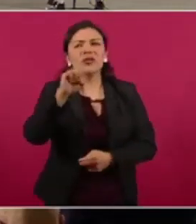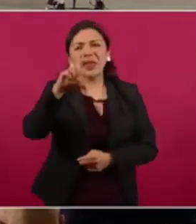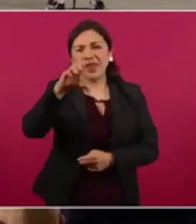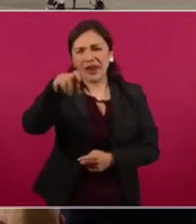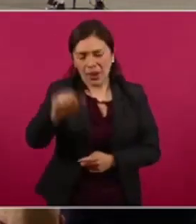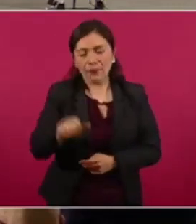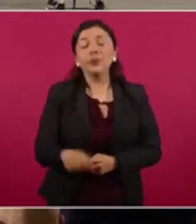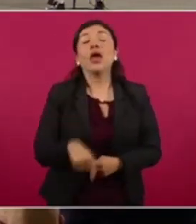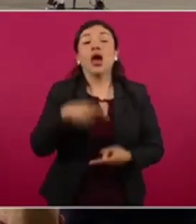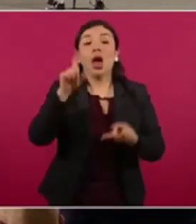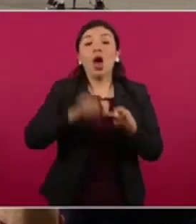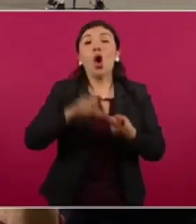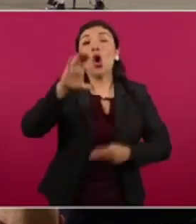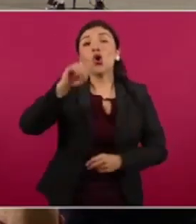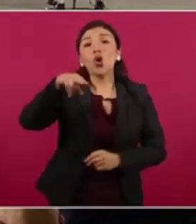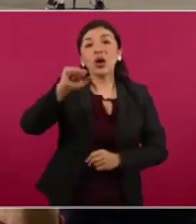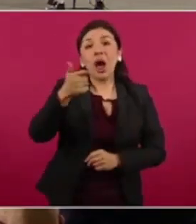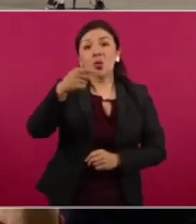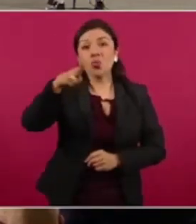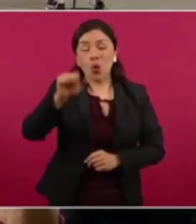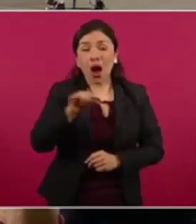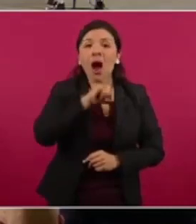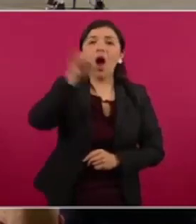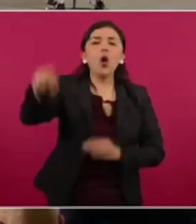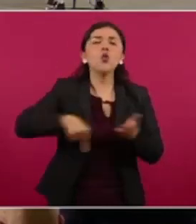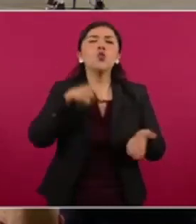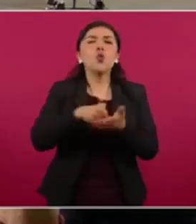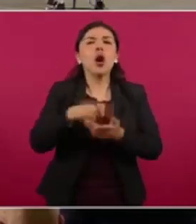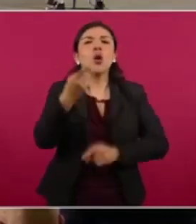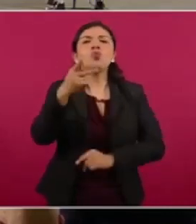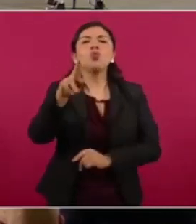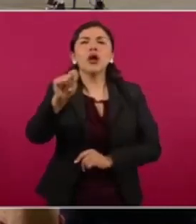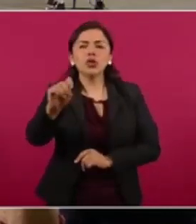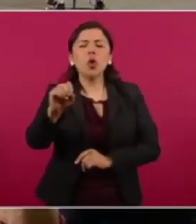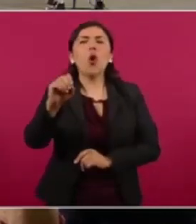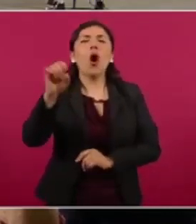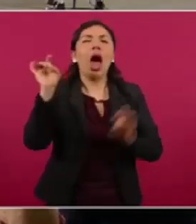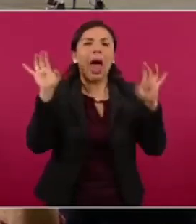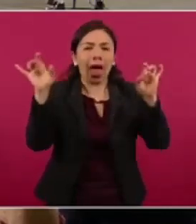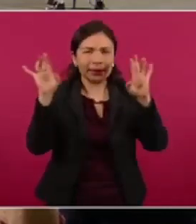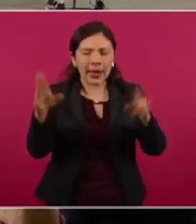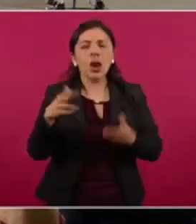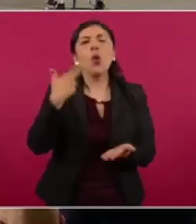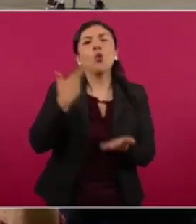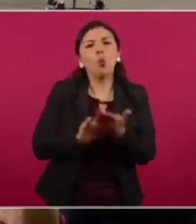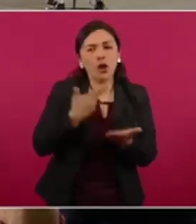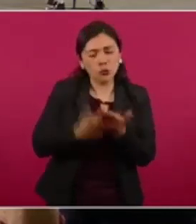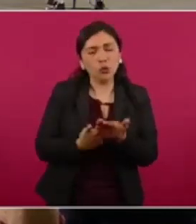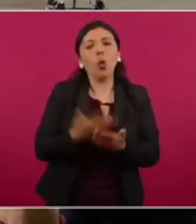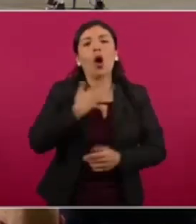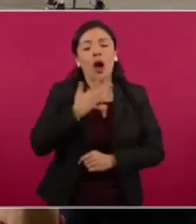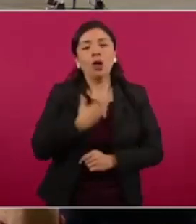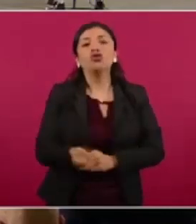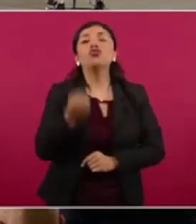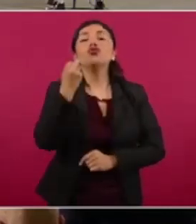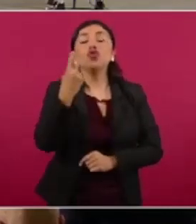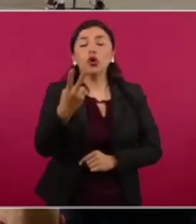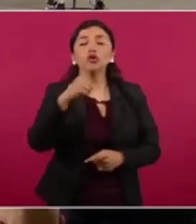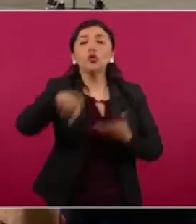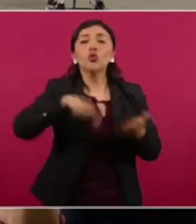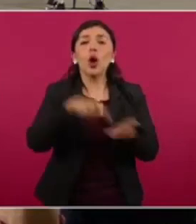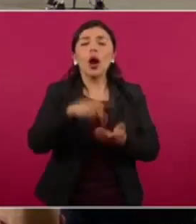en Puerto Ángel y Huatulco, y por Protección Civil, 2 en Pochutla y Zipolite